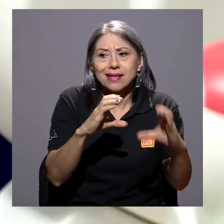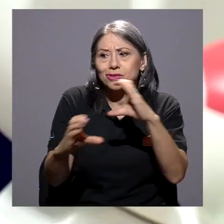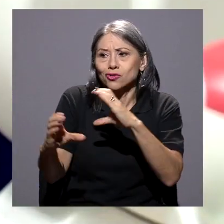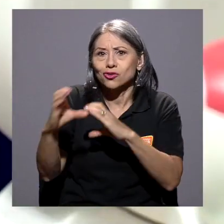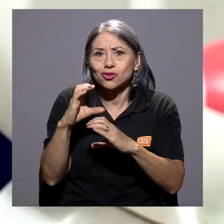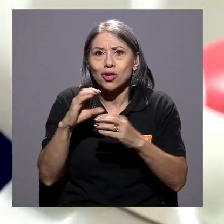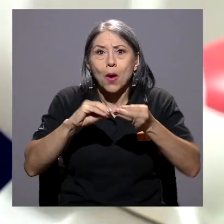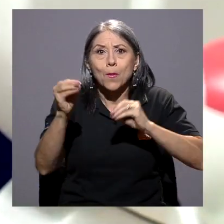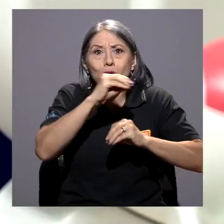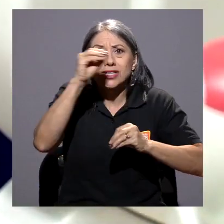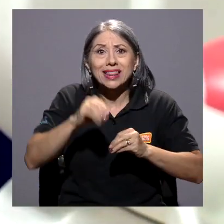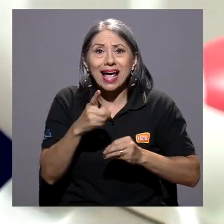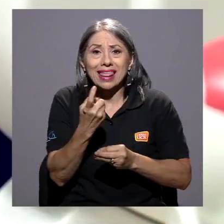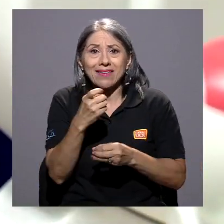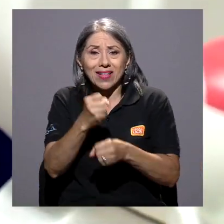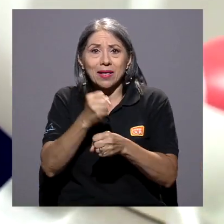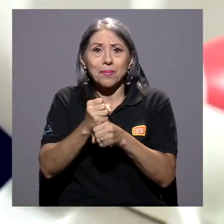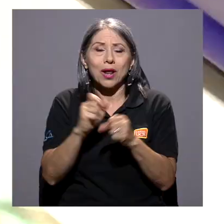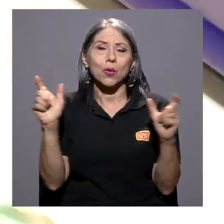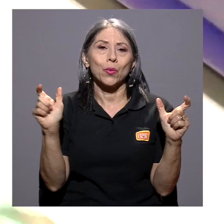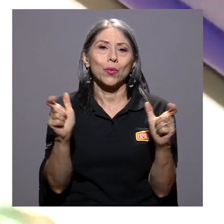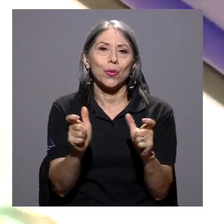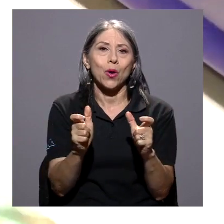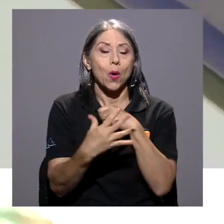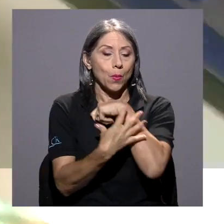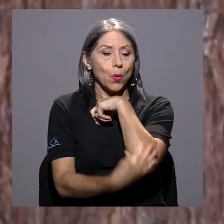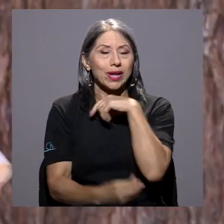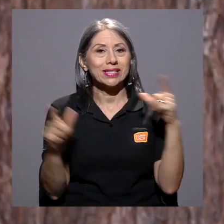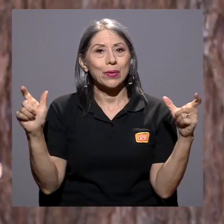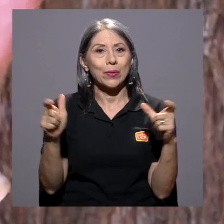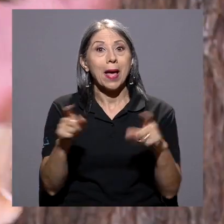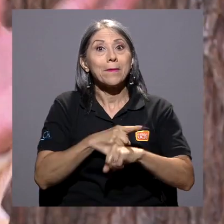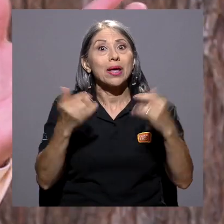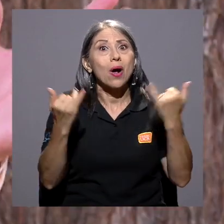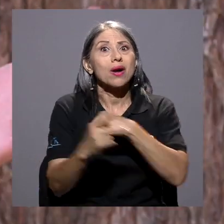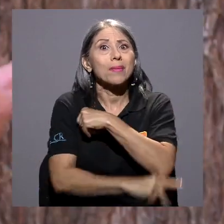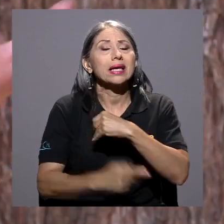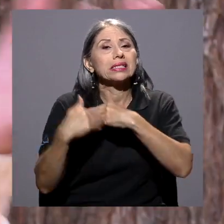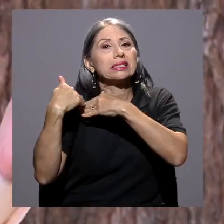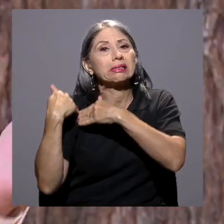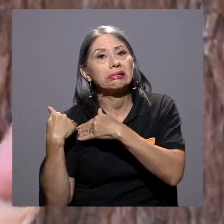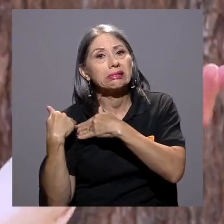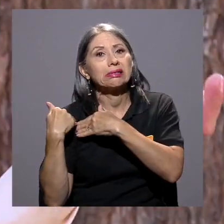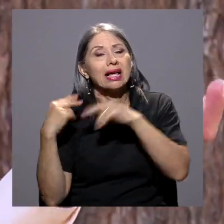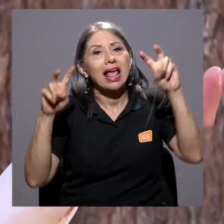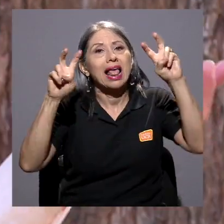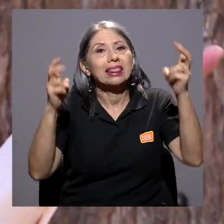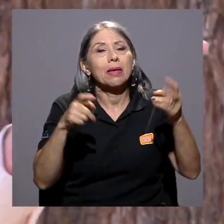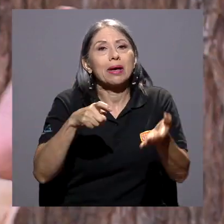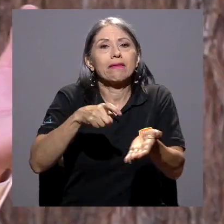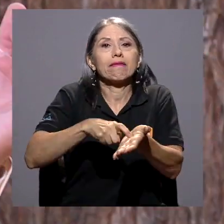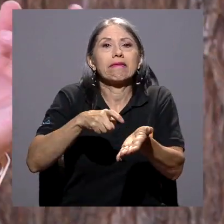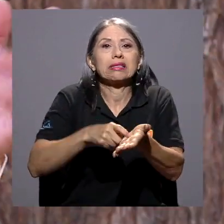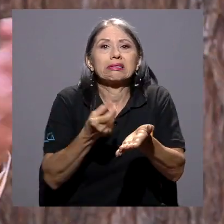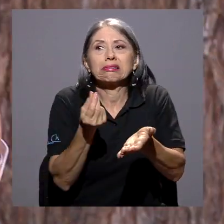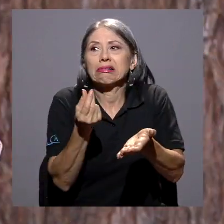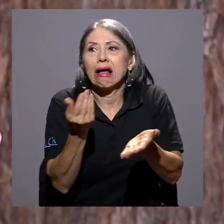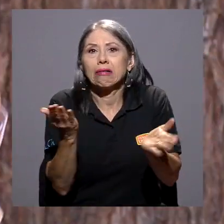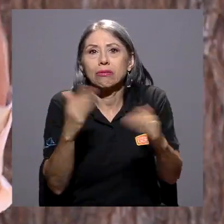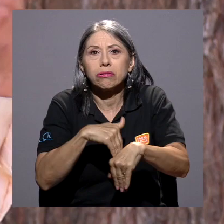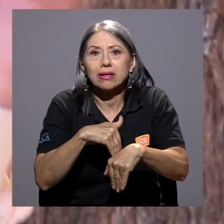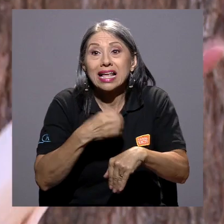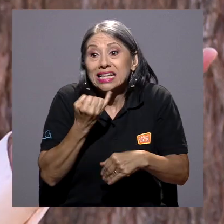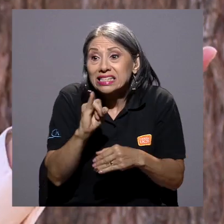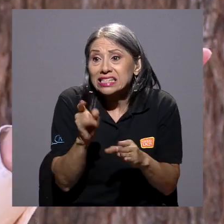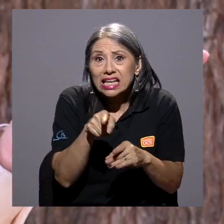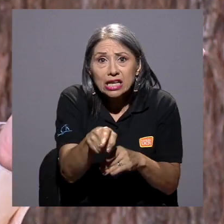poco la tasa de desempleo y bajaría la pobreza. Pero el país tiene un problema encima sobre los hombros, que es el tema fiscal. Entonces, en el tanto el